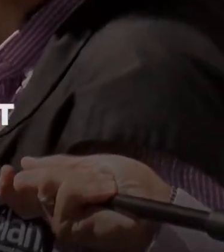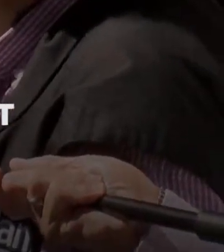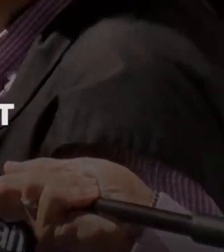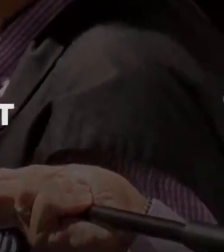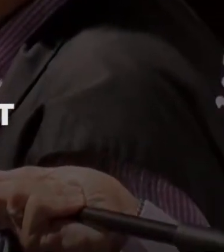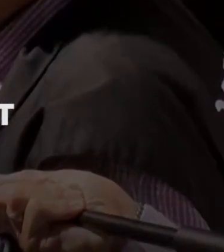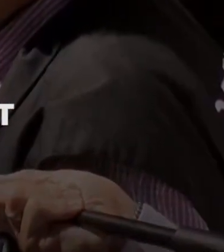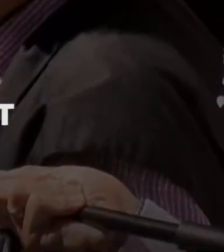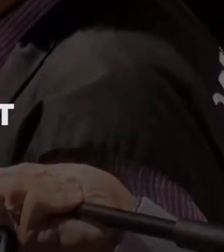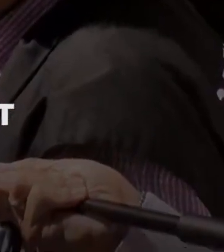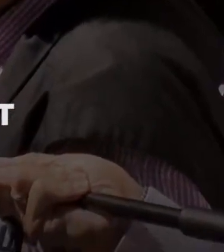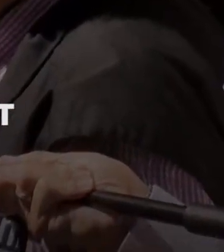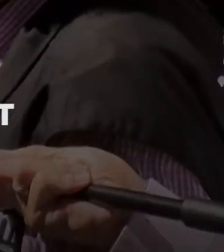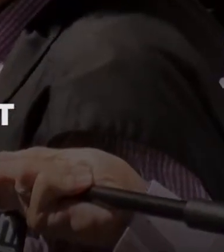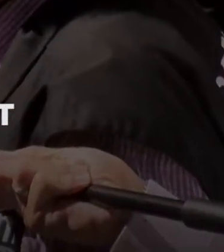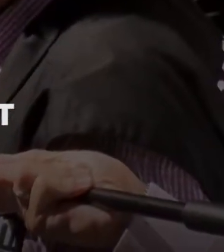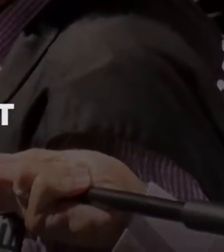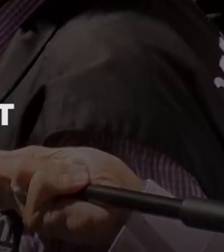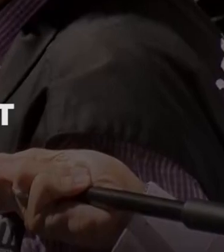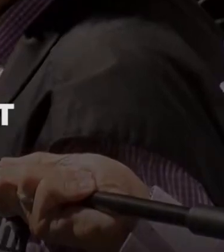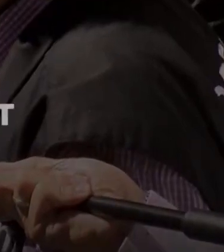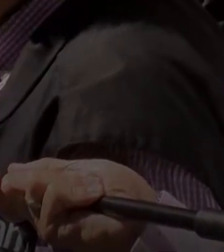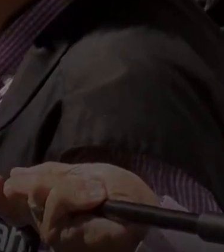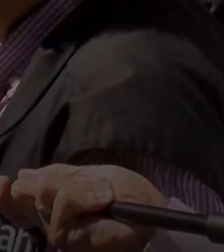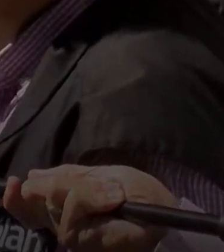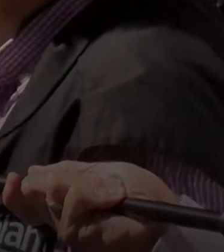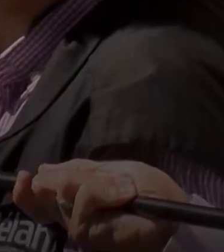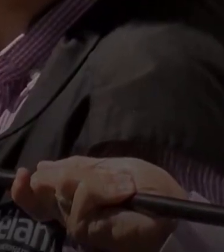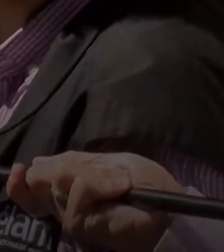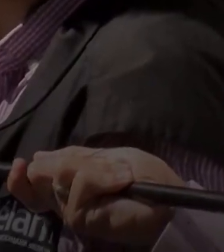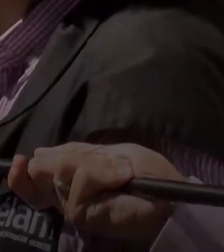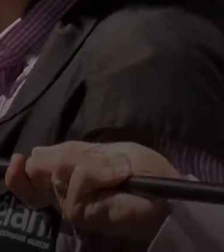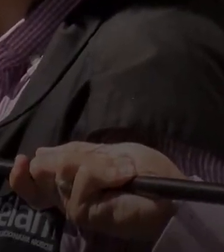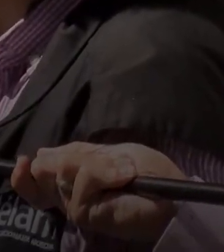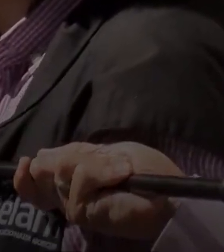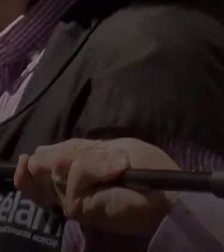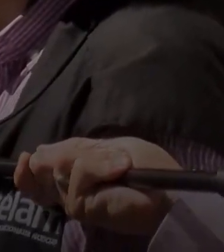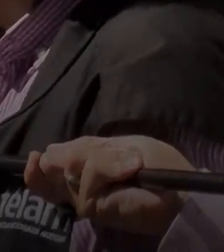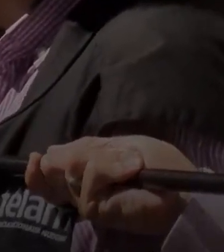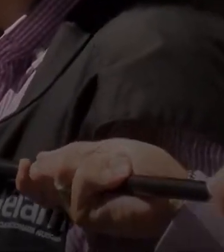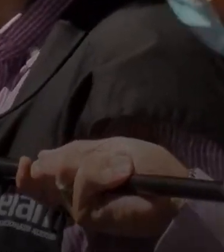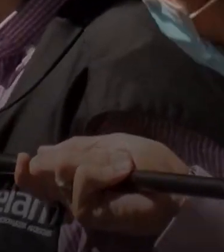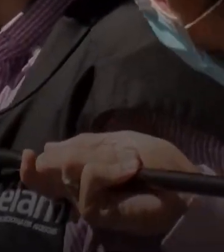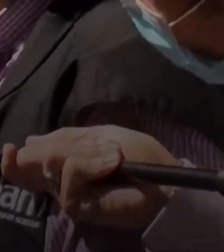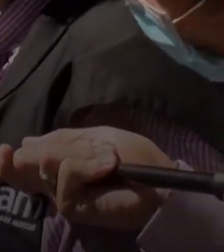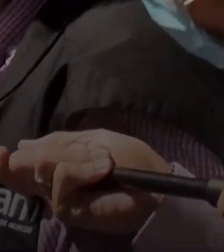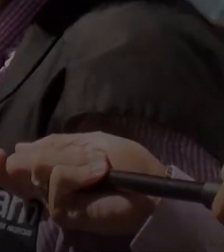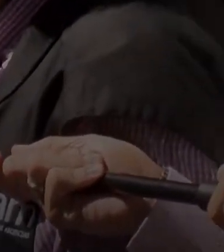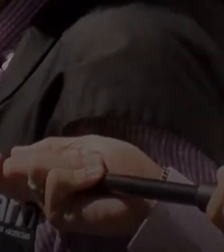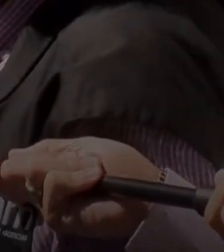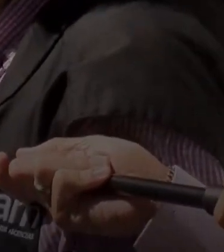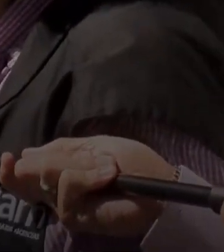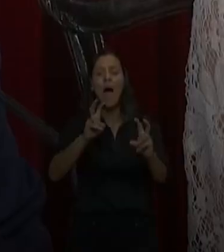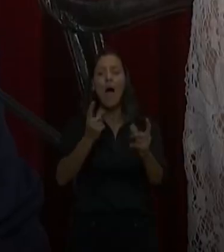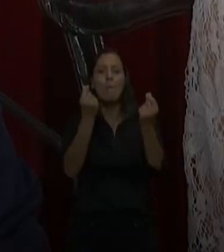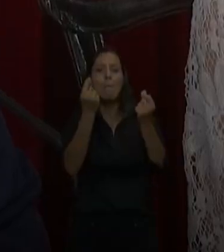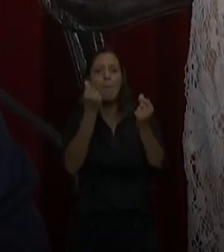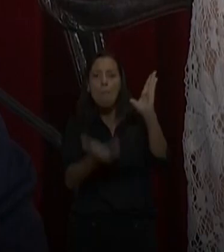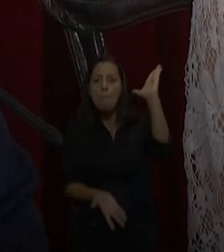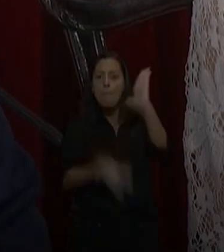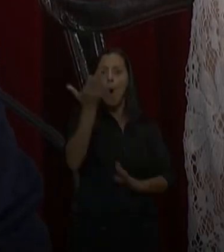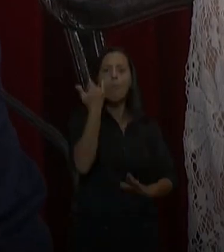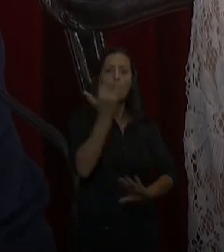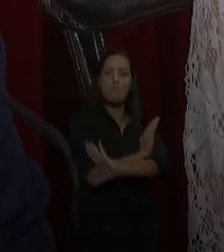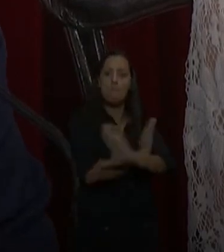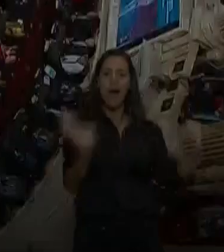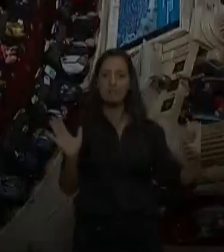40.000, tenemos ejecución más de 110.000 viviendas, y el objetivo que nos planteamos siempre es la vivienda, es uno de los puntos que tiene la reconstrucción argentina,